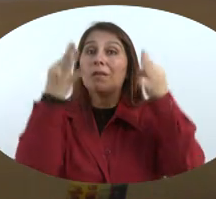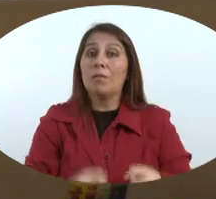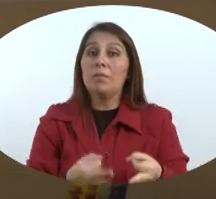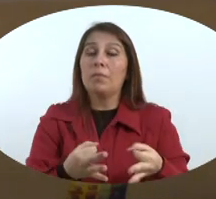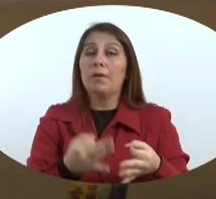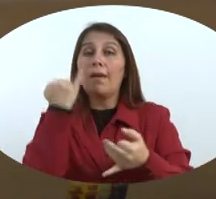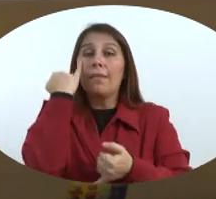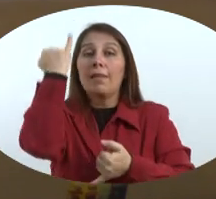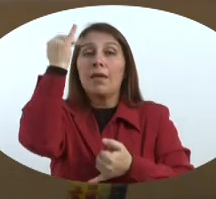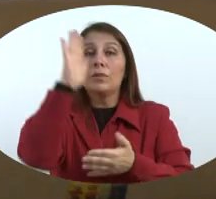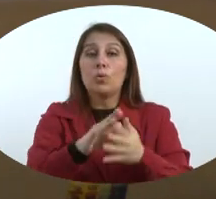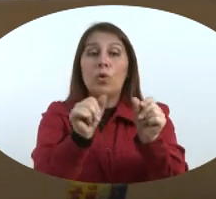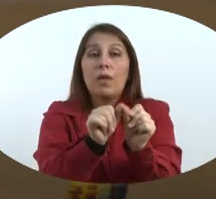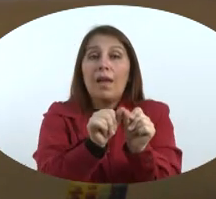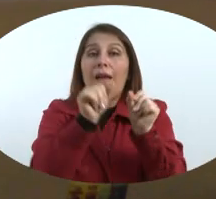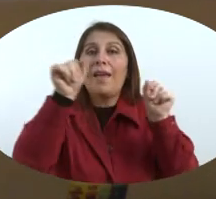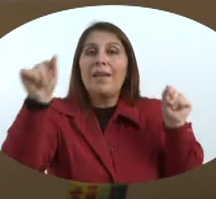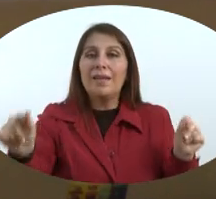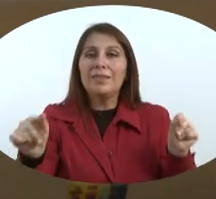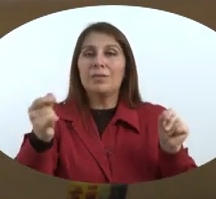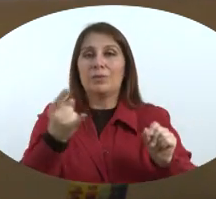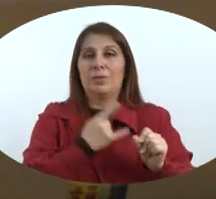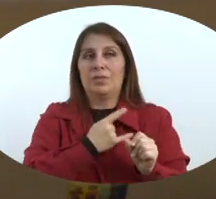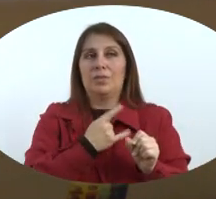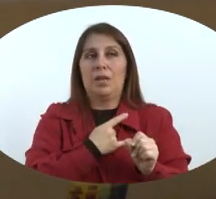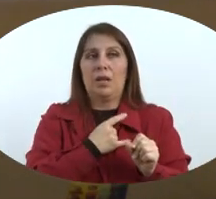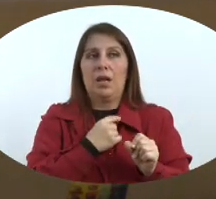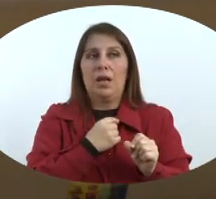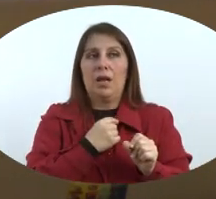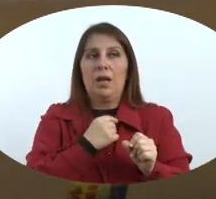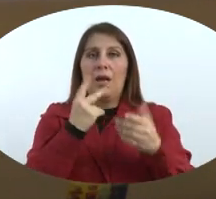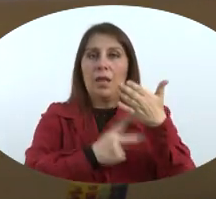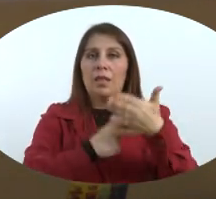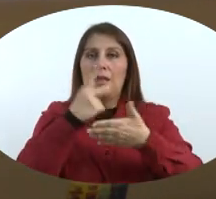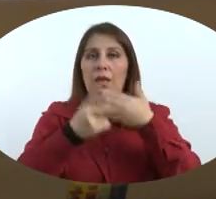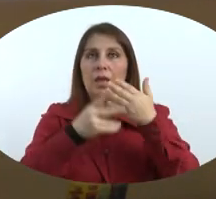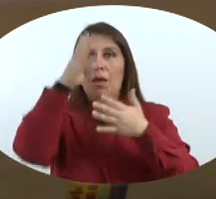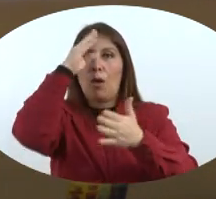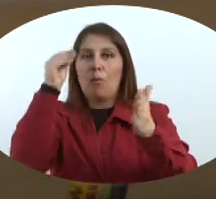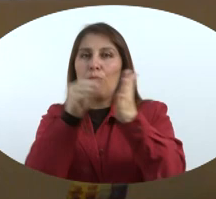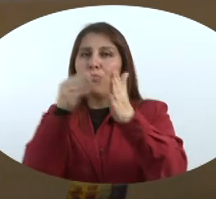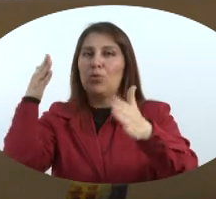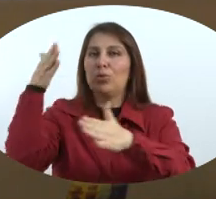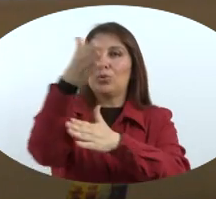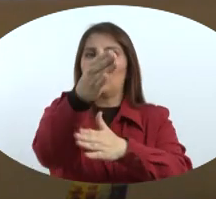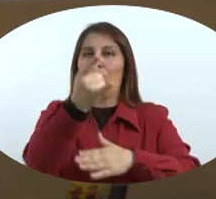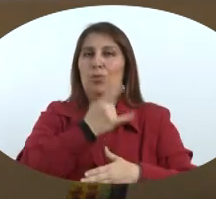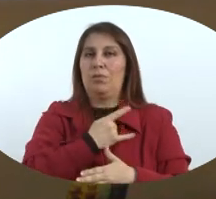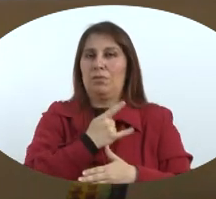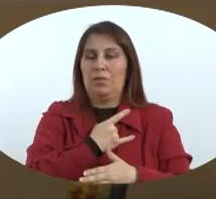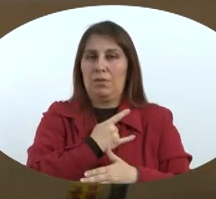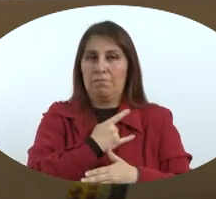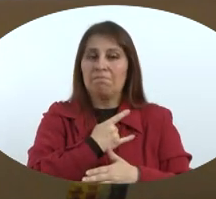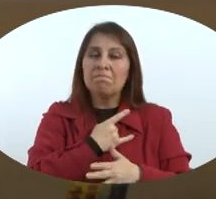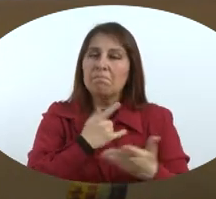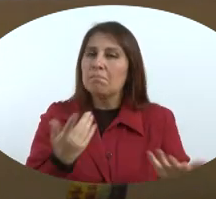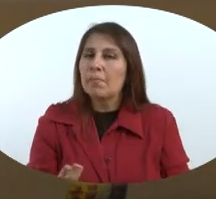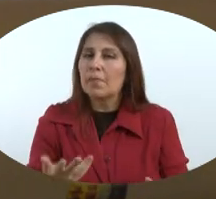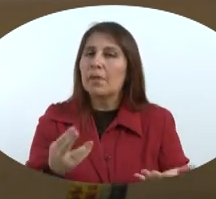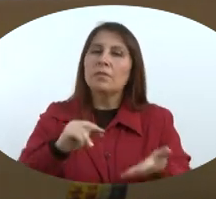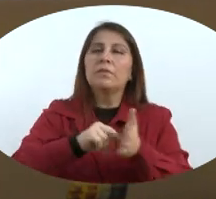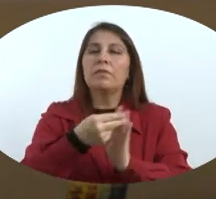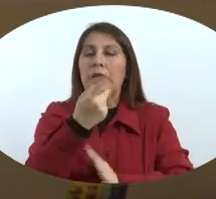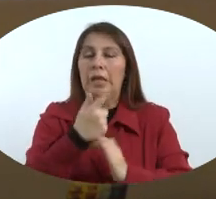la idea de extensión universitaria o de proyección social de la universidad de eso tiene que ver con varios sentidos